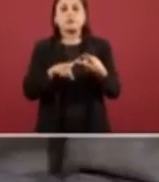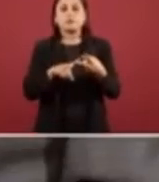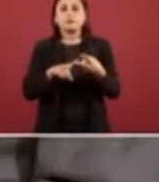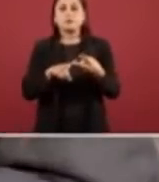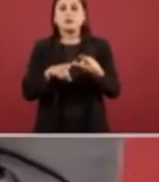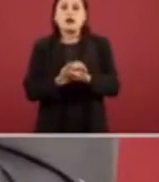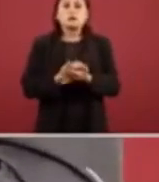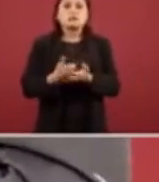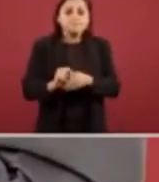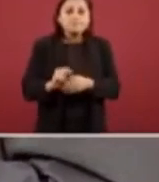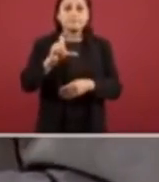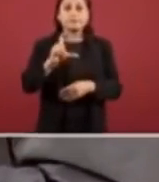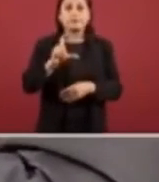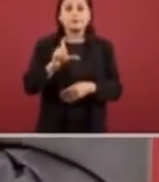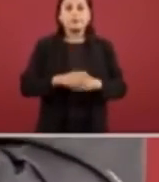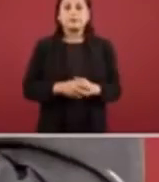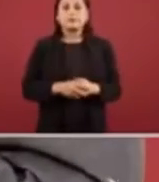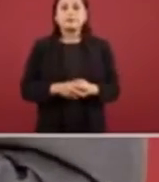el salario ha aumentado